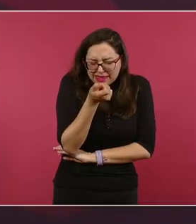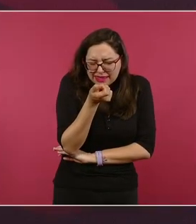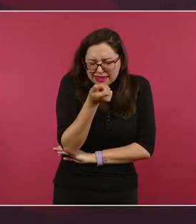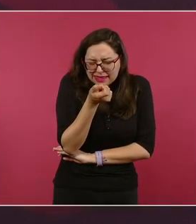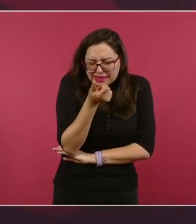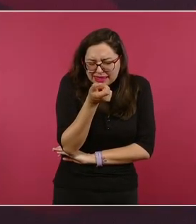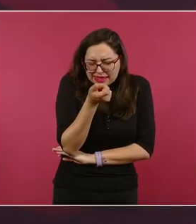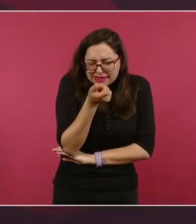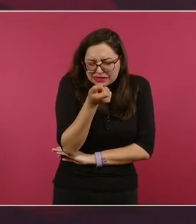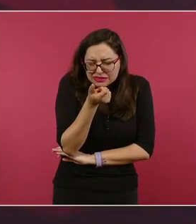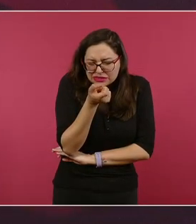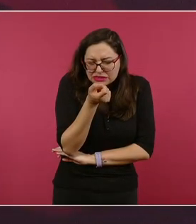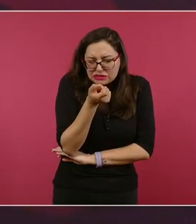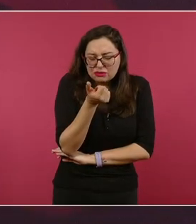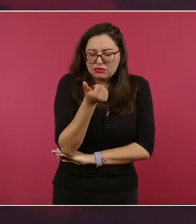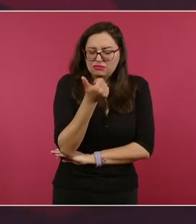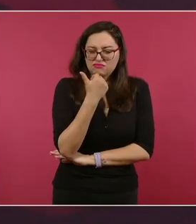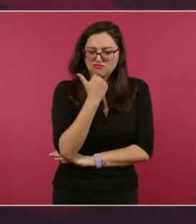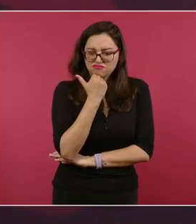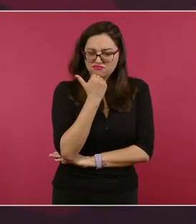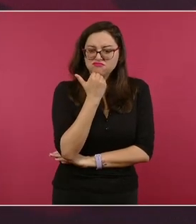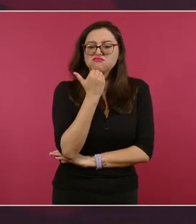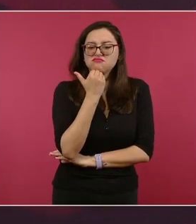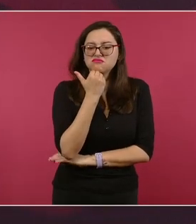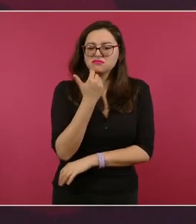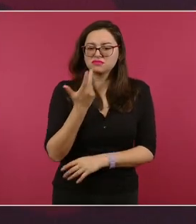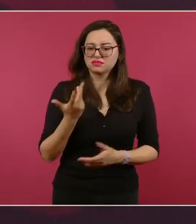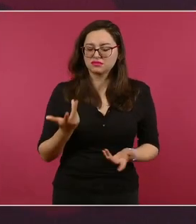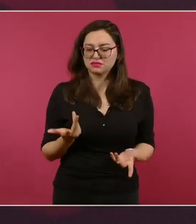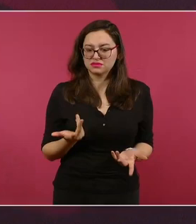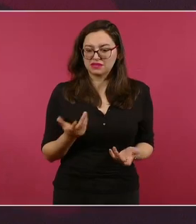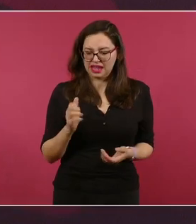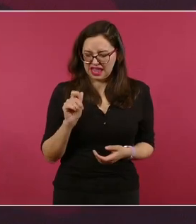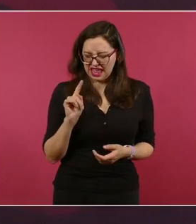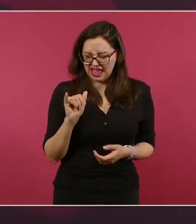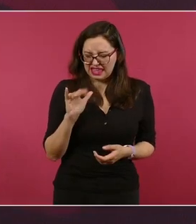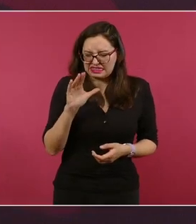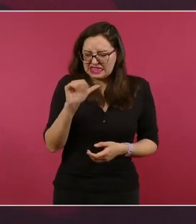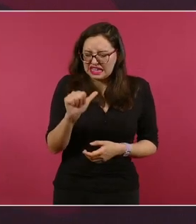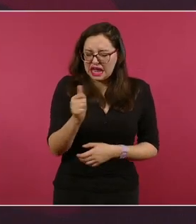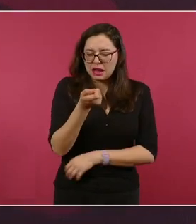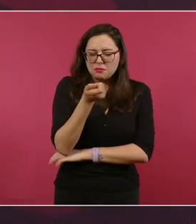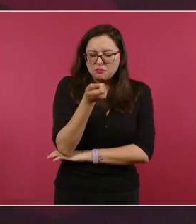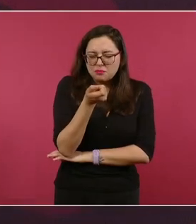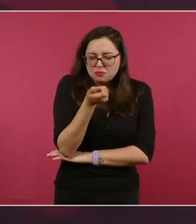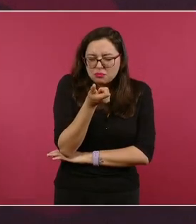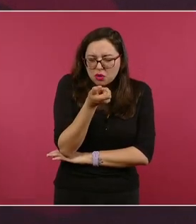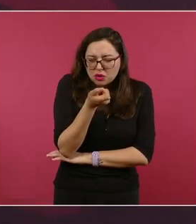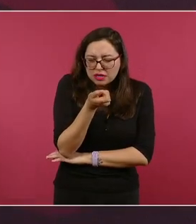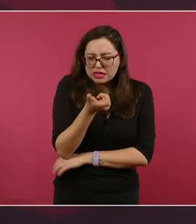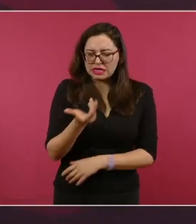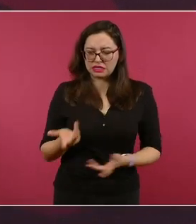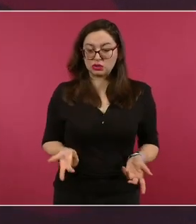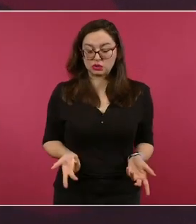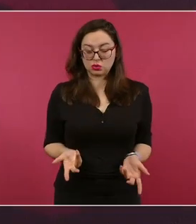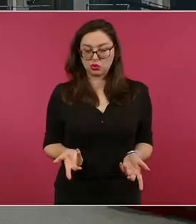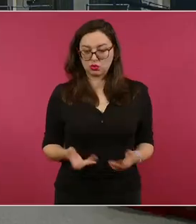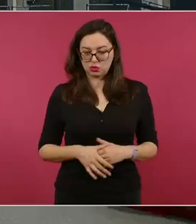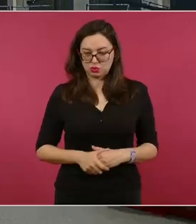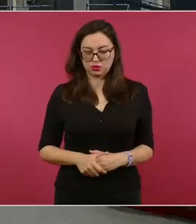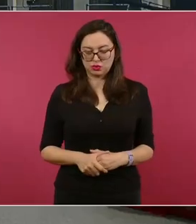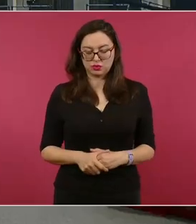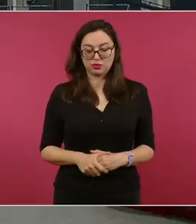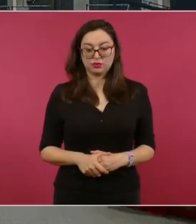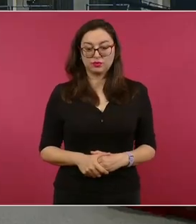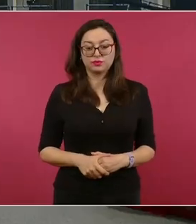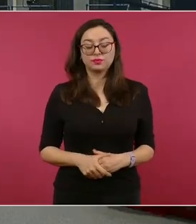de dignidad. Presidente, o sea, de ética, último, periodística. Sobre este caso, usted había mencionado que se iba a